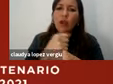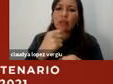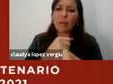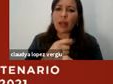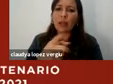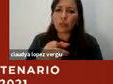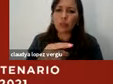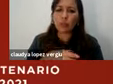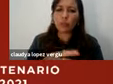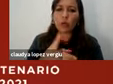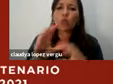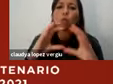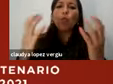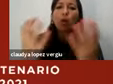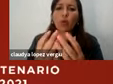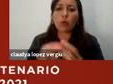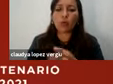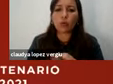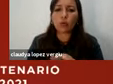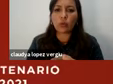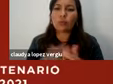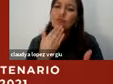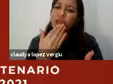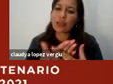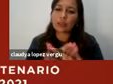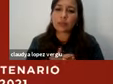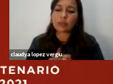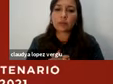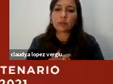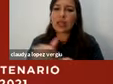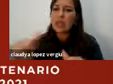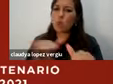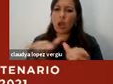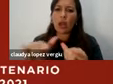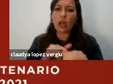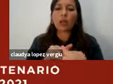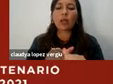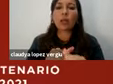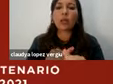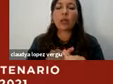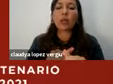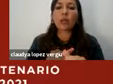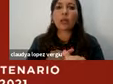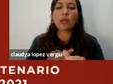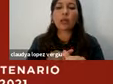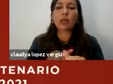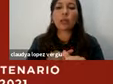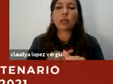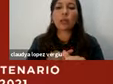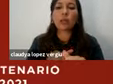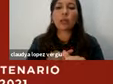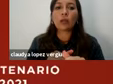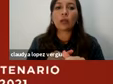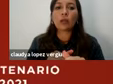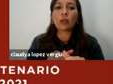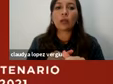realizan? Gracias, Elisa. Sí, y al igual que Uciela y Melissa, destacar que